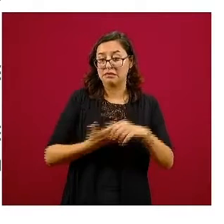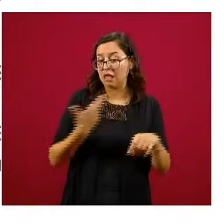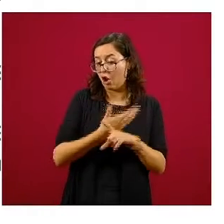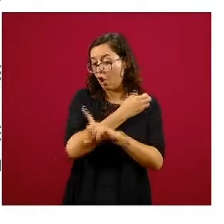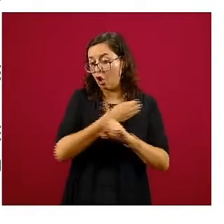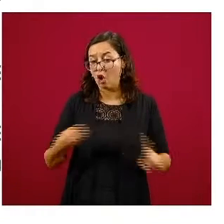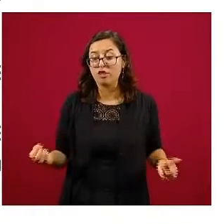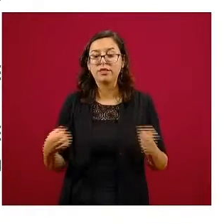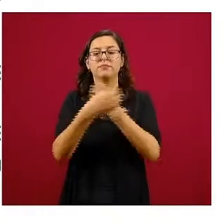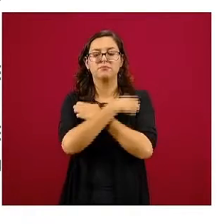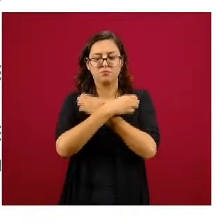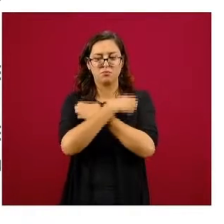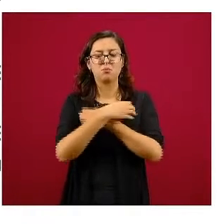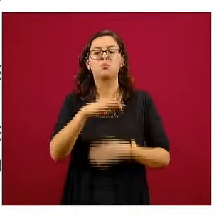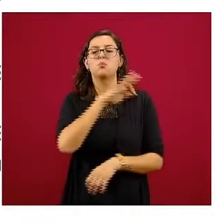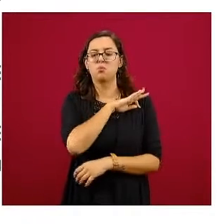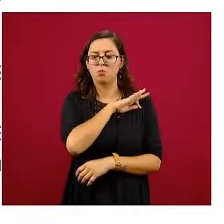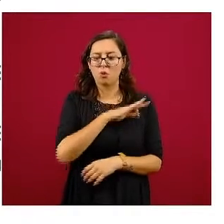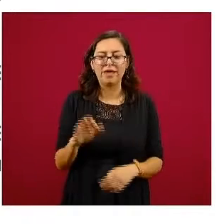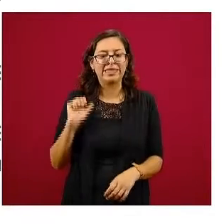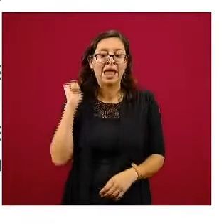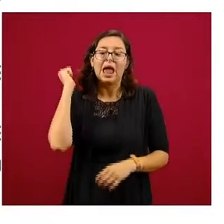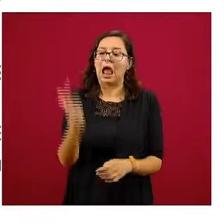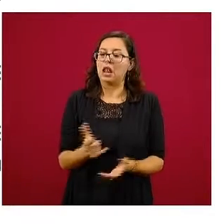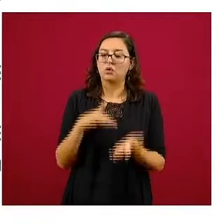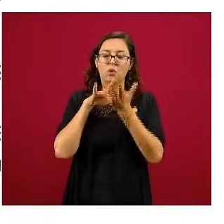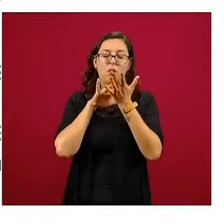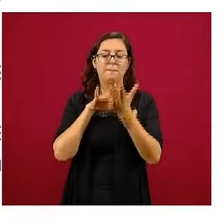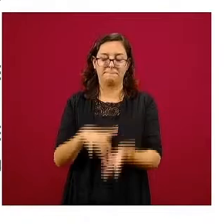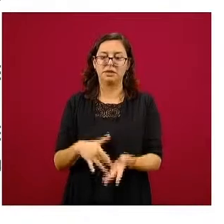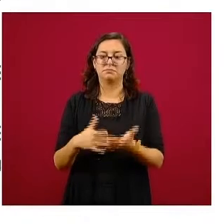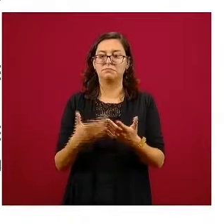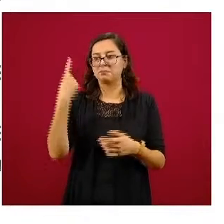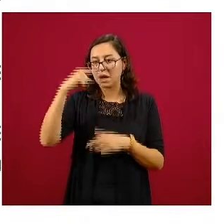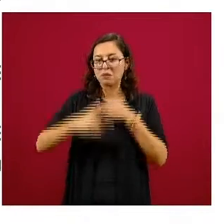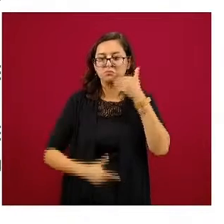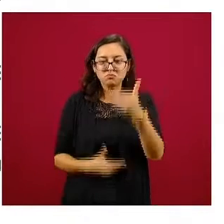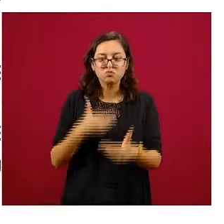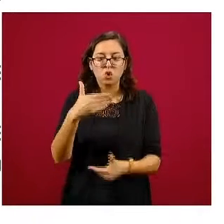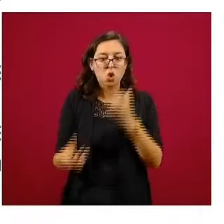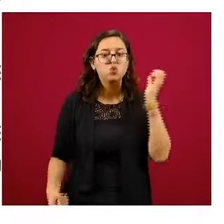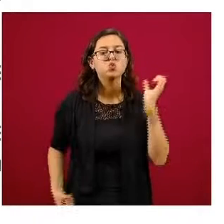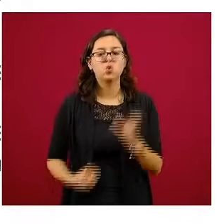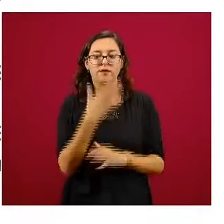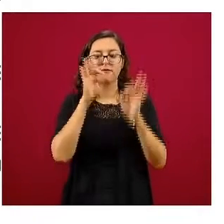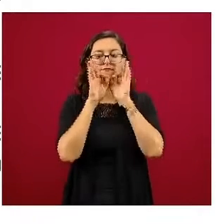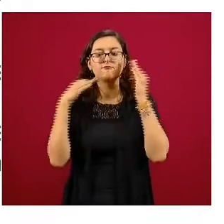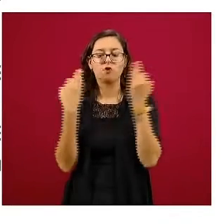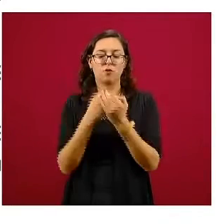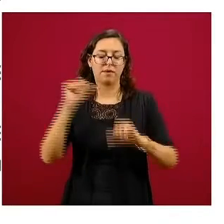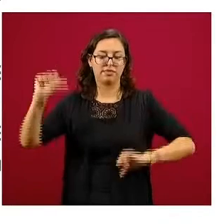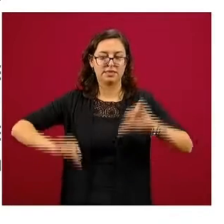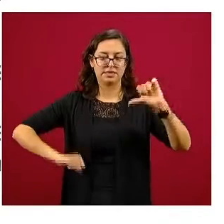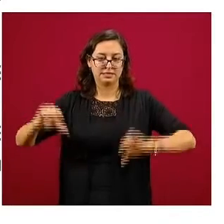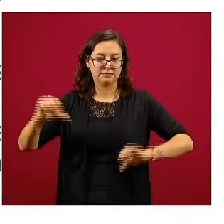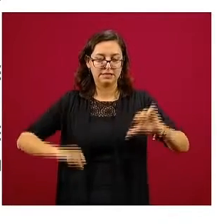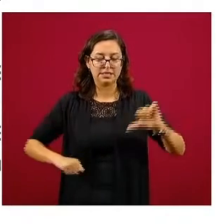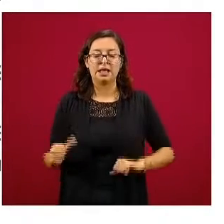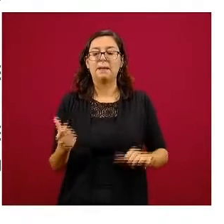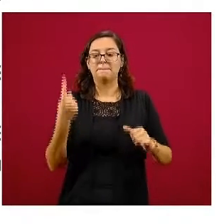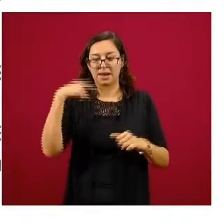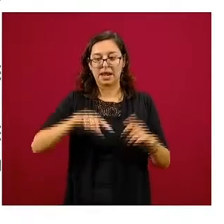de educación superior por la forma en la cual han apoyado la construcción de un sentido de Estado